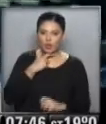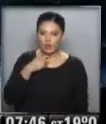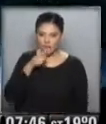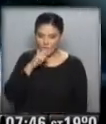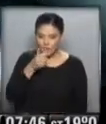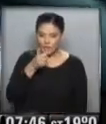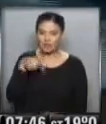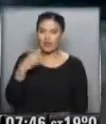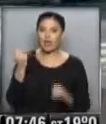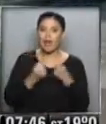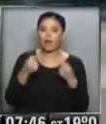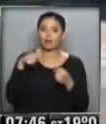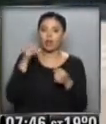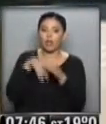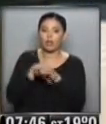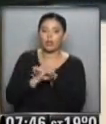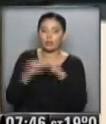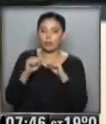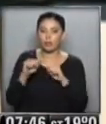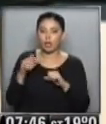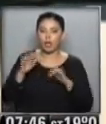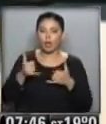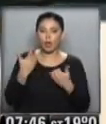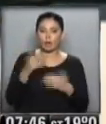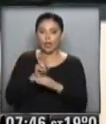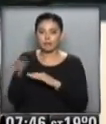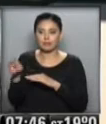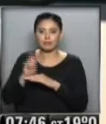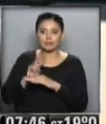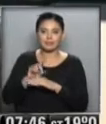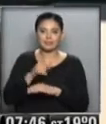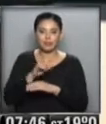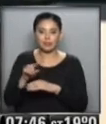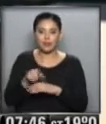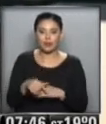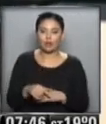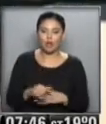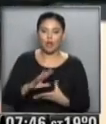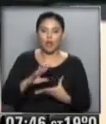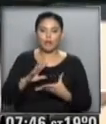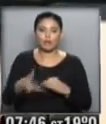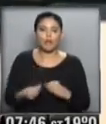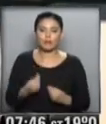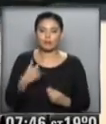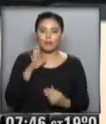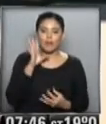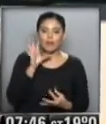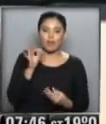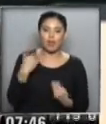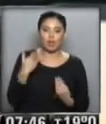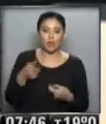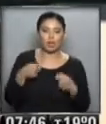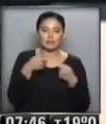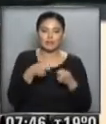auto lo ha convertido en un coche bomba. ¿Podrá bajarse del auto este pequeño de 20 años? ¿Habrá alguna cosa que pueda